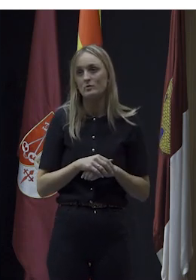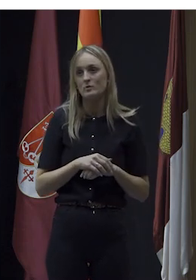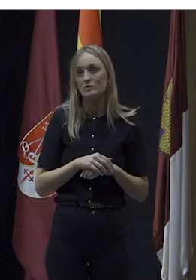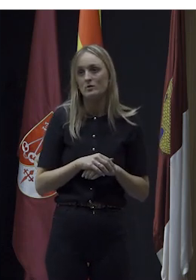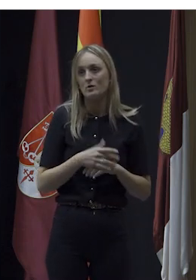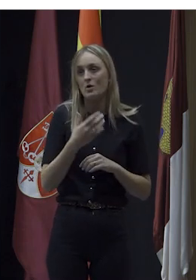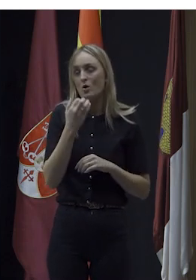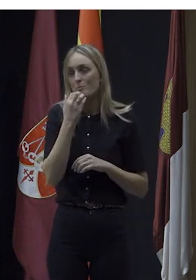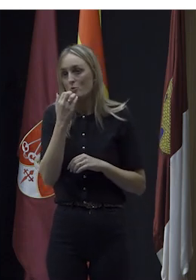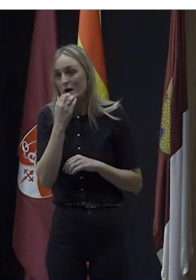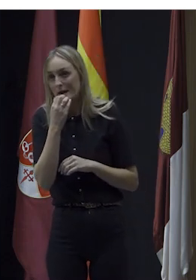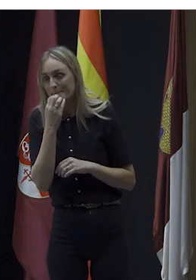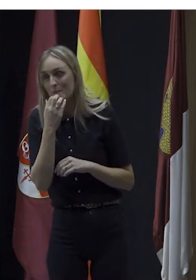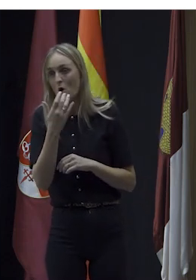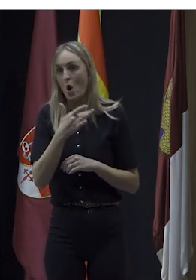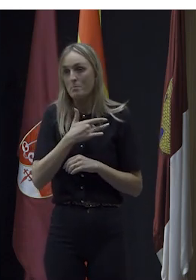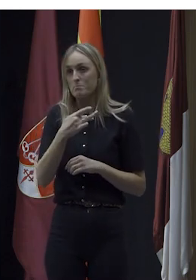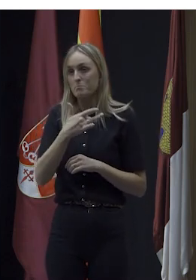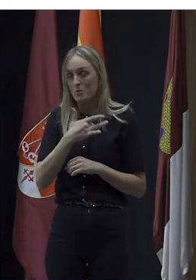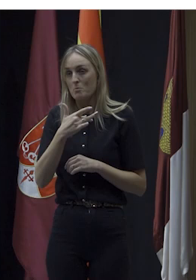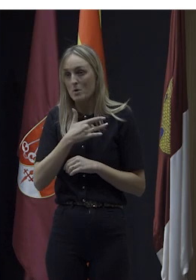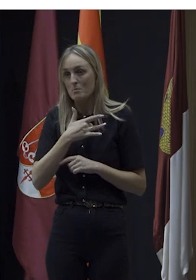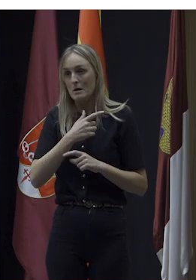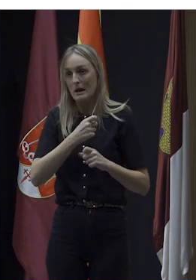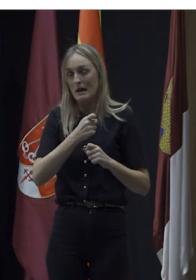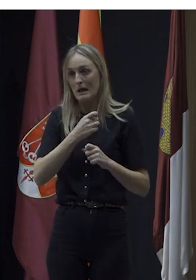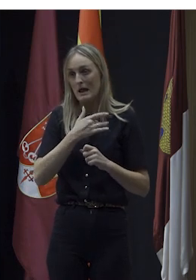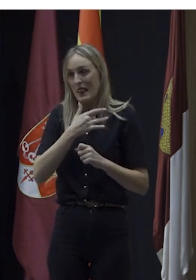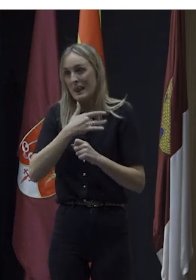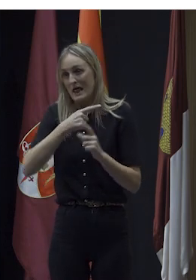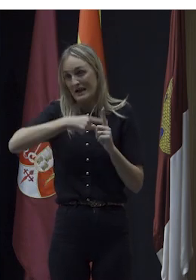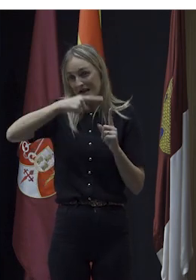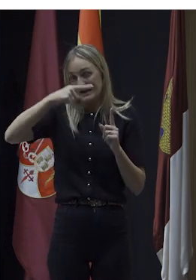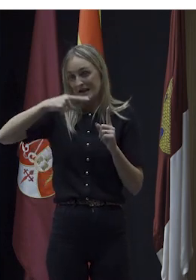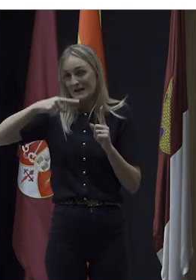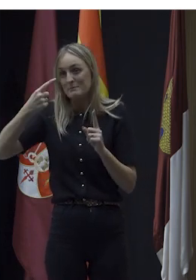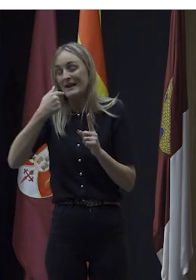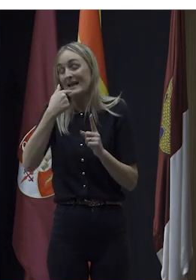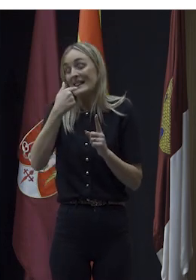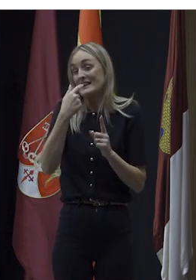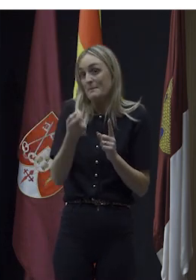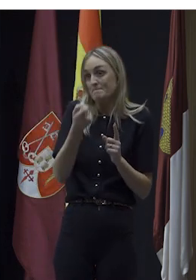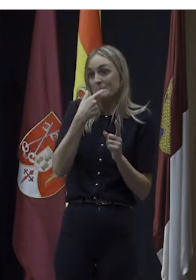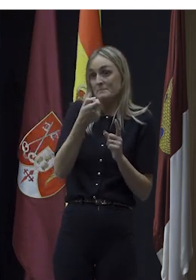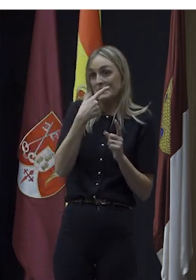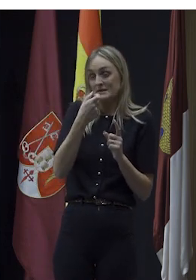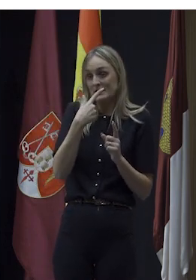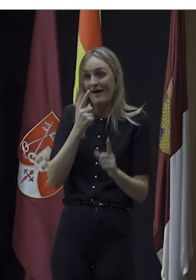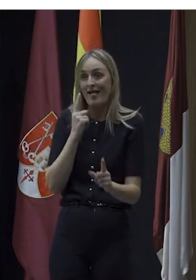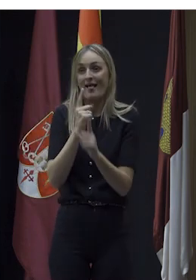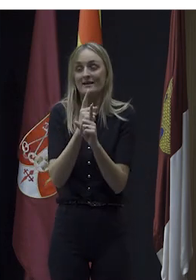tendría o una arritmia o algún tipo de circunstancia que dijeran, ¿tiene usted que tomar un anticoagulante? Si se llama Lisiana es un